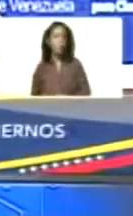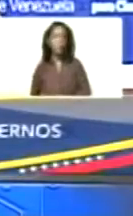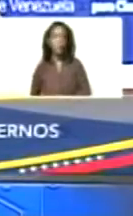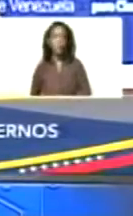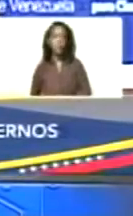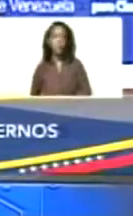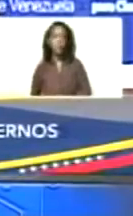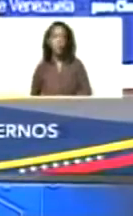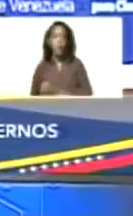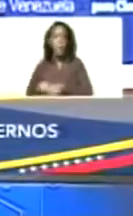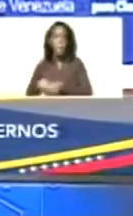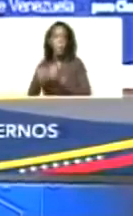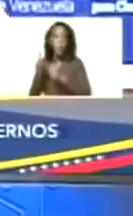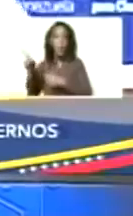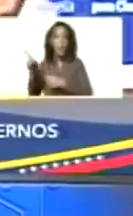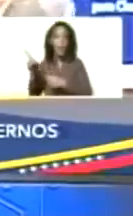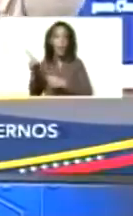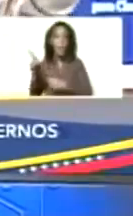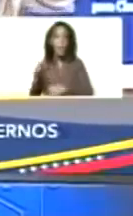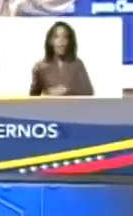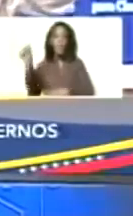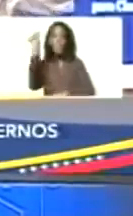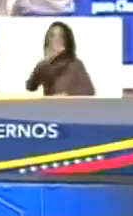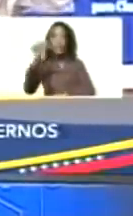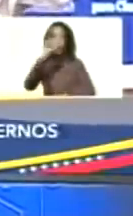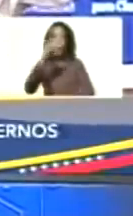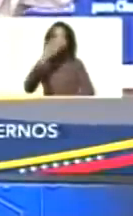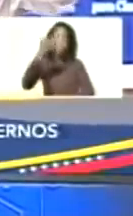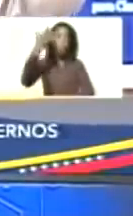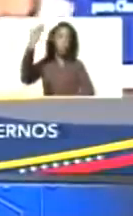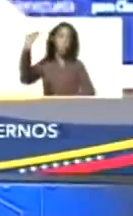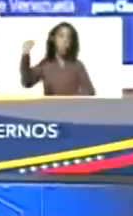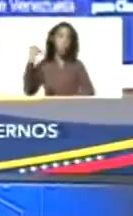Se había roto ese tubo hace semanas.